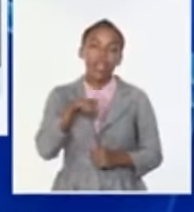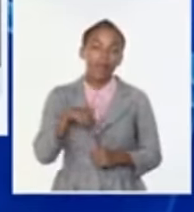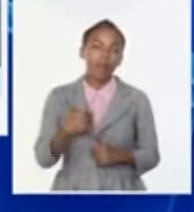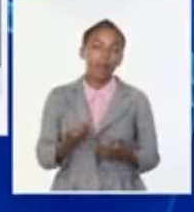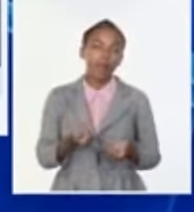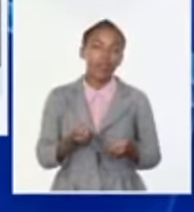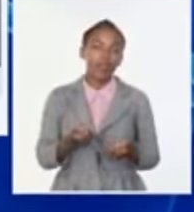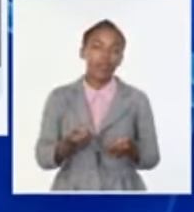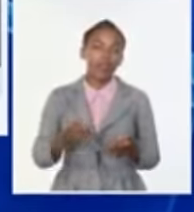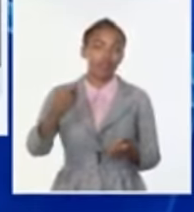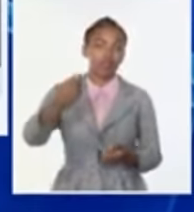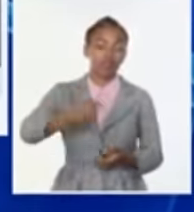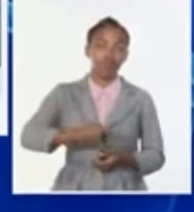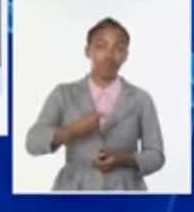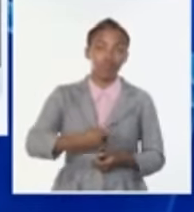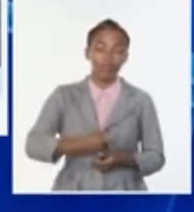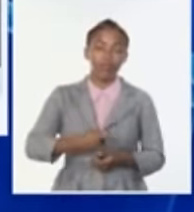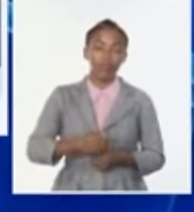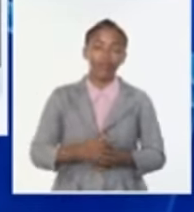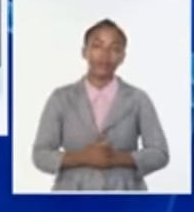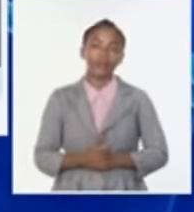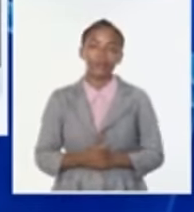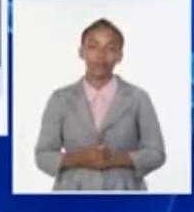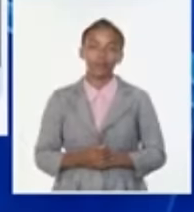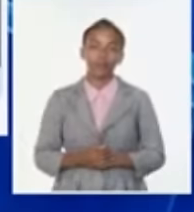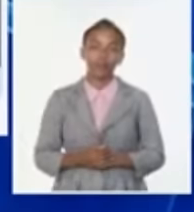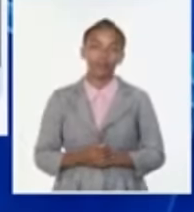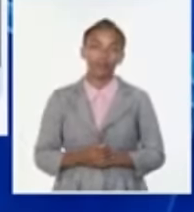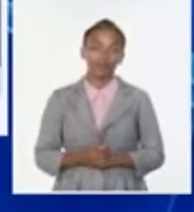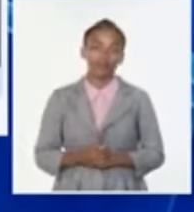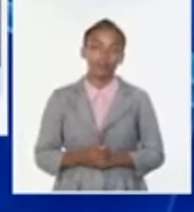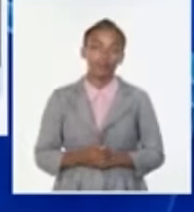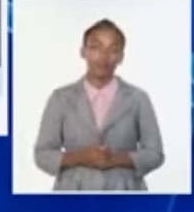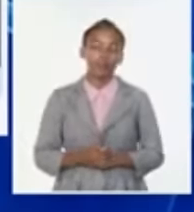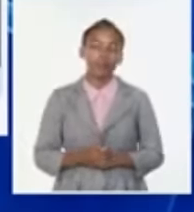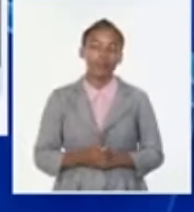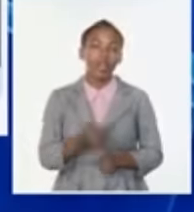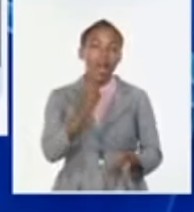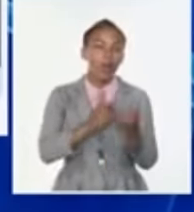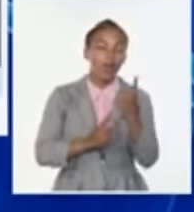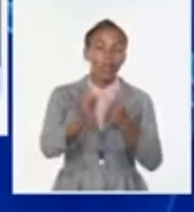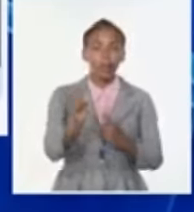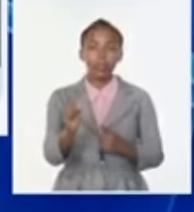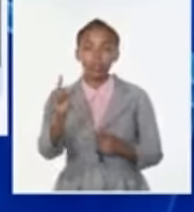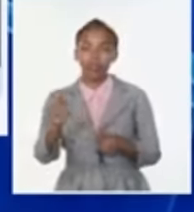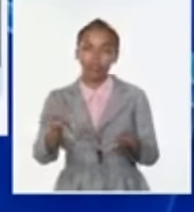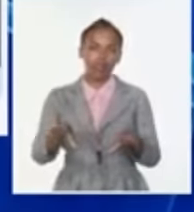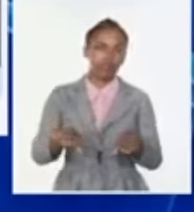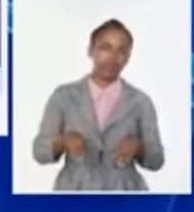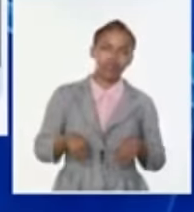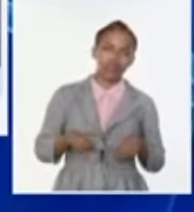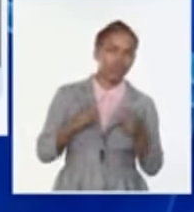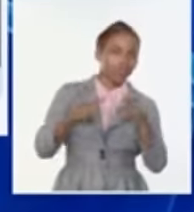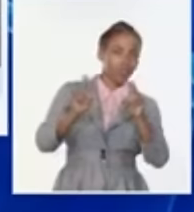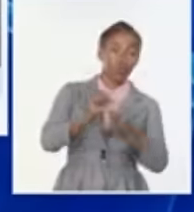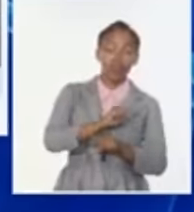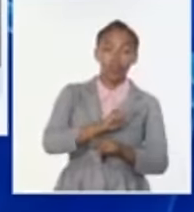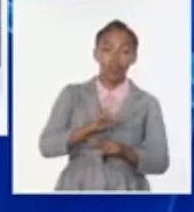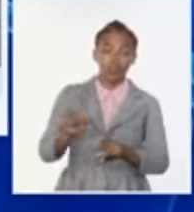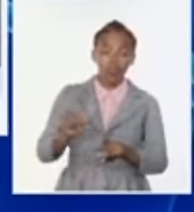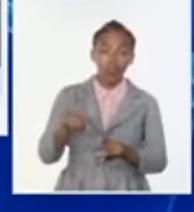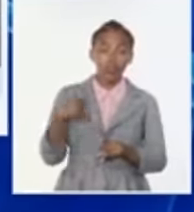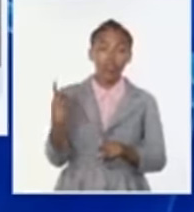fiscal y de subdeclaración. Hubo personas que no lo aceptaron, hubo que cerrar